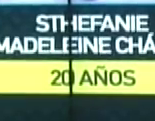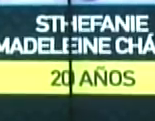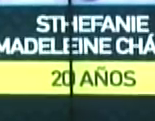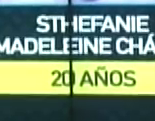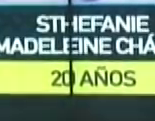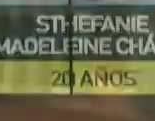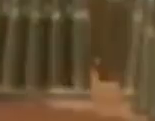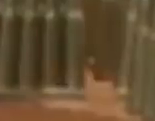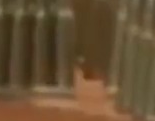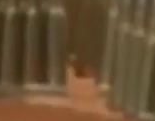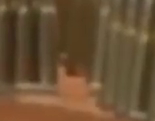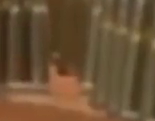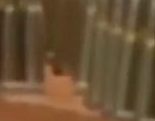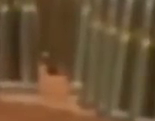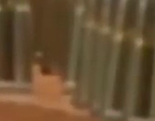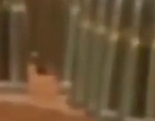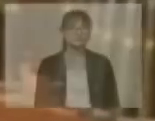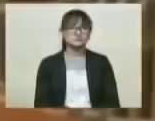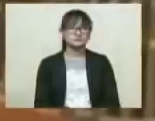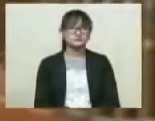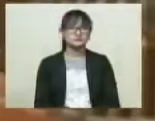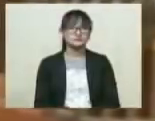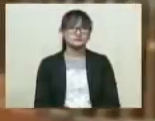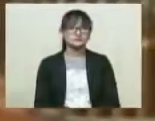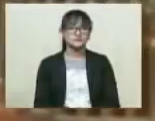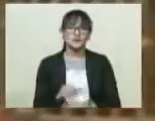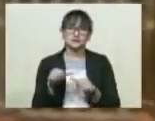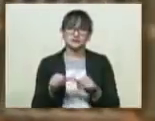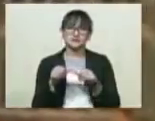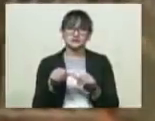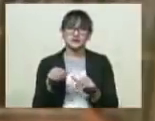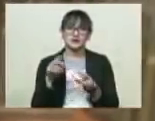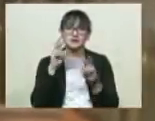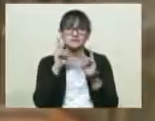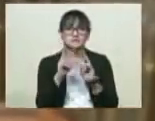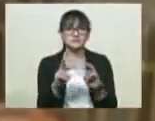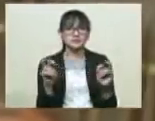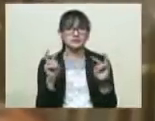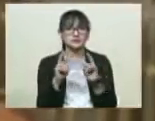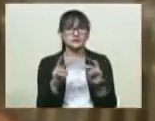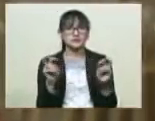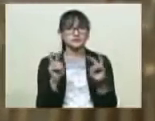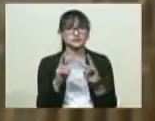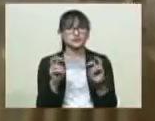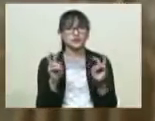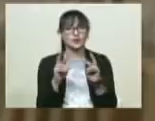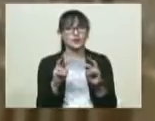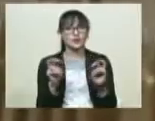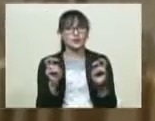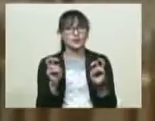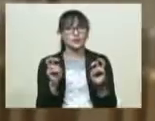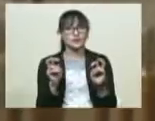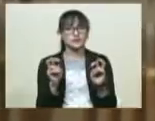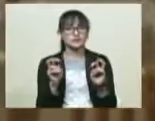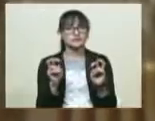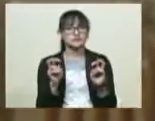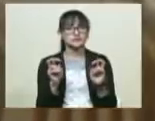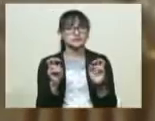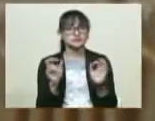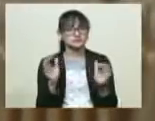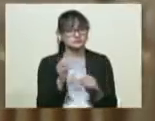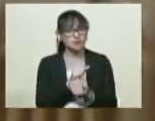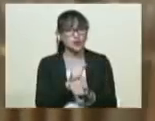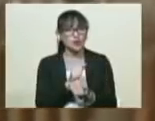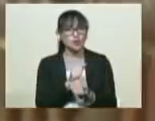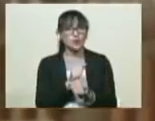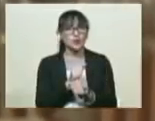allanamiento simultáneo, por las investigaciones y evidencia de interés criminalístico, se hizo un allanamiento